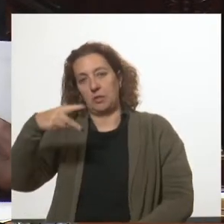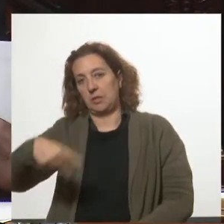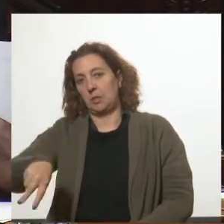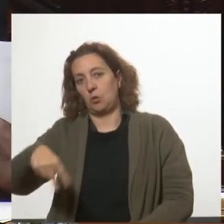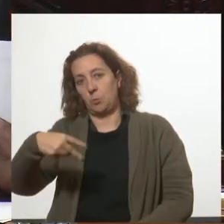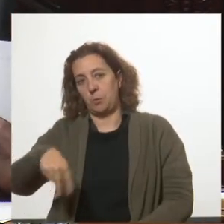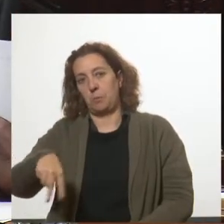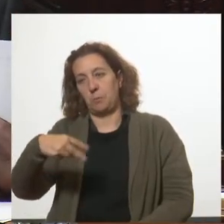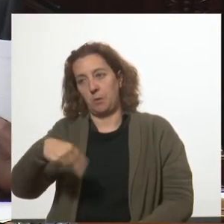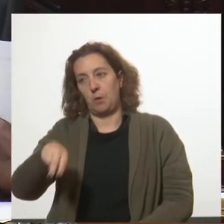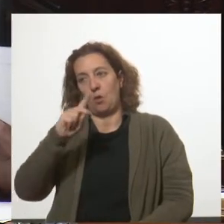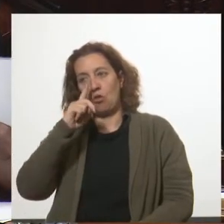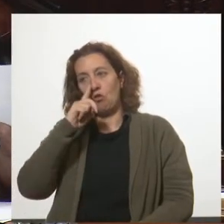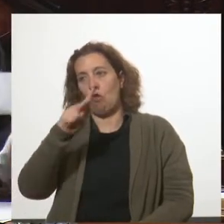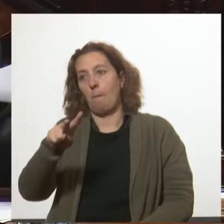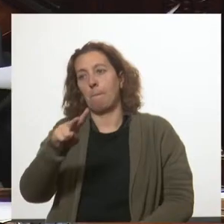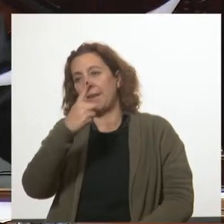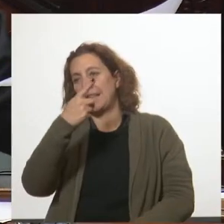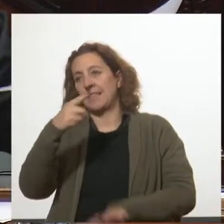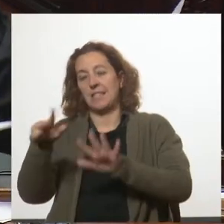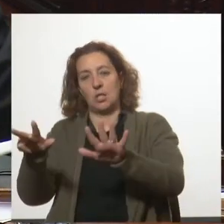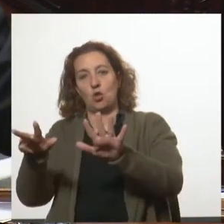del 2018